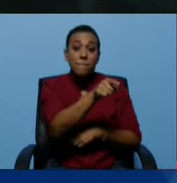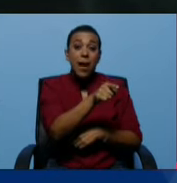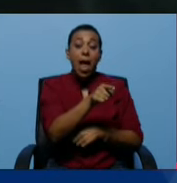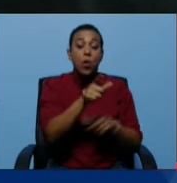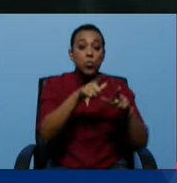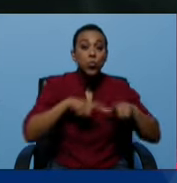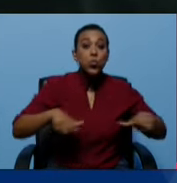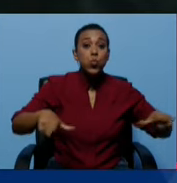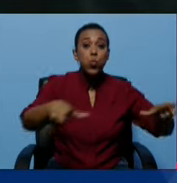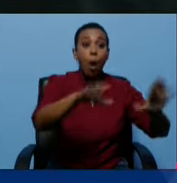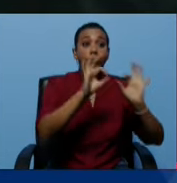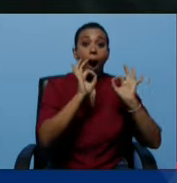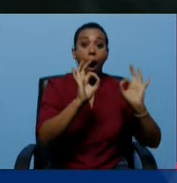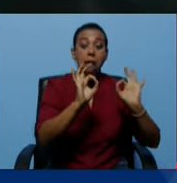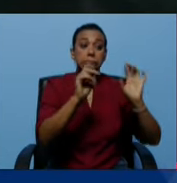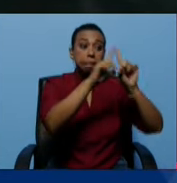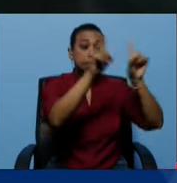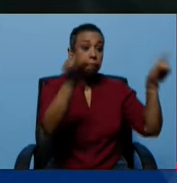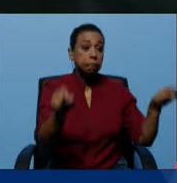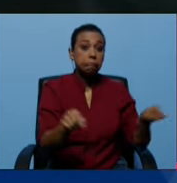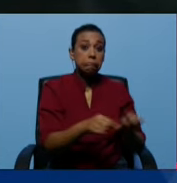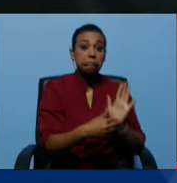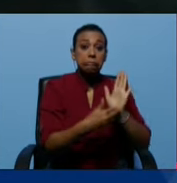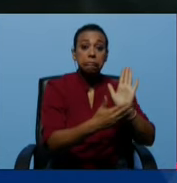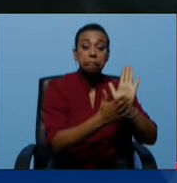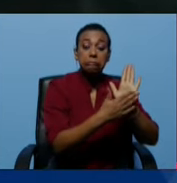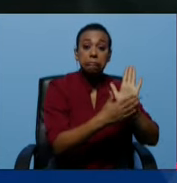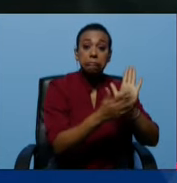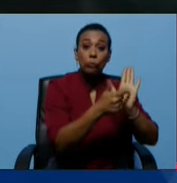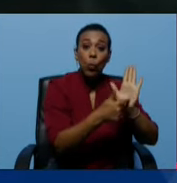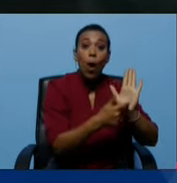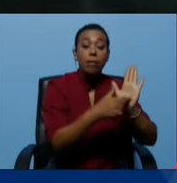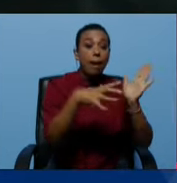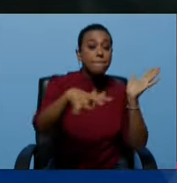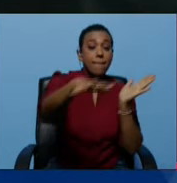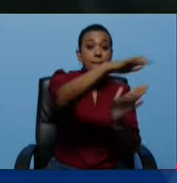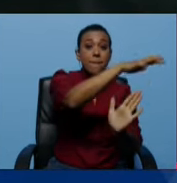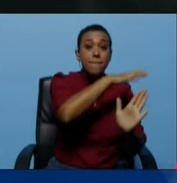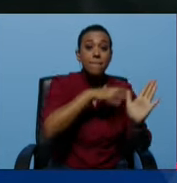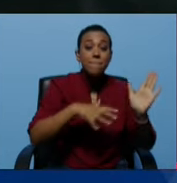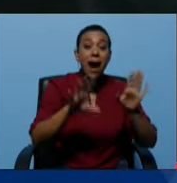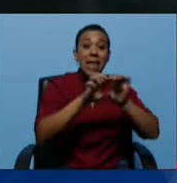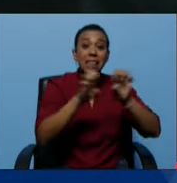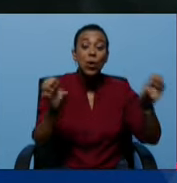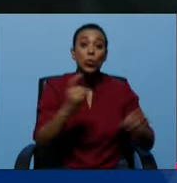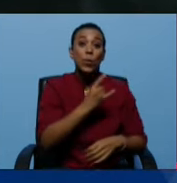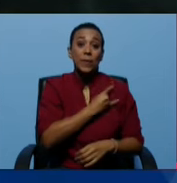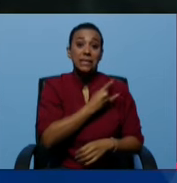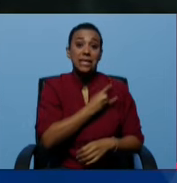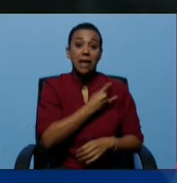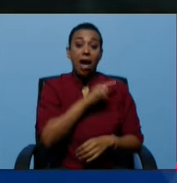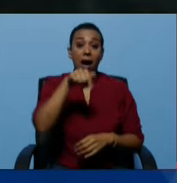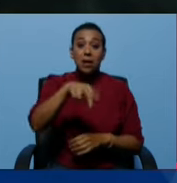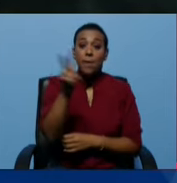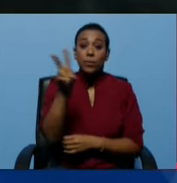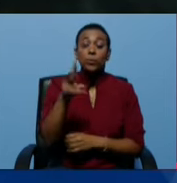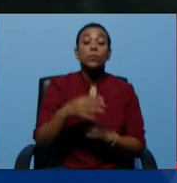cuadro impresionante de el mapa de educación universitaria de